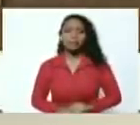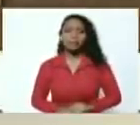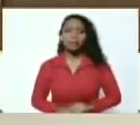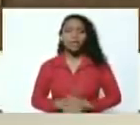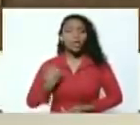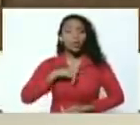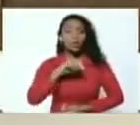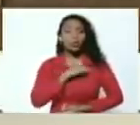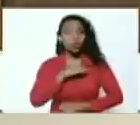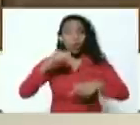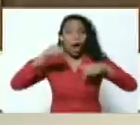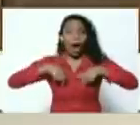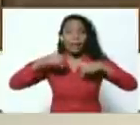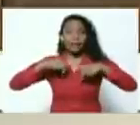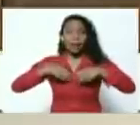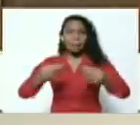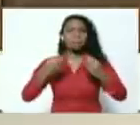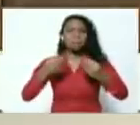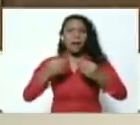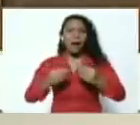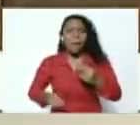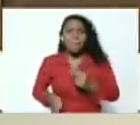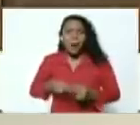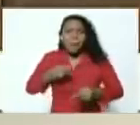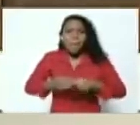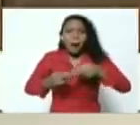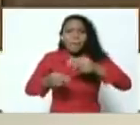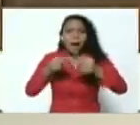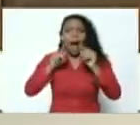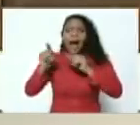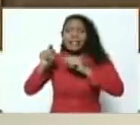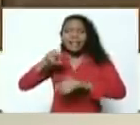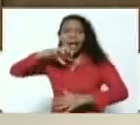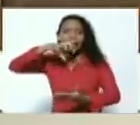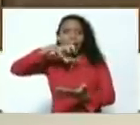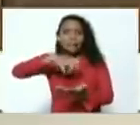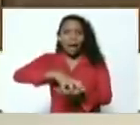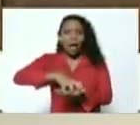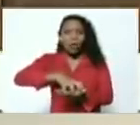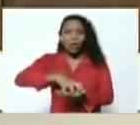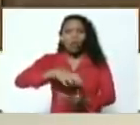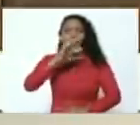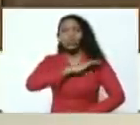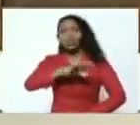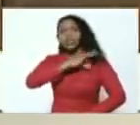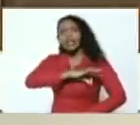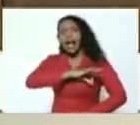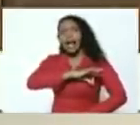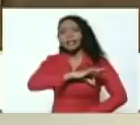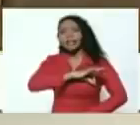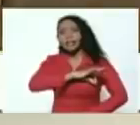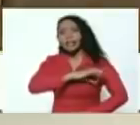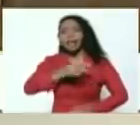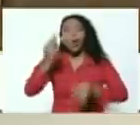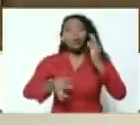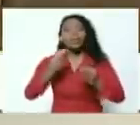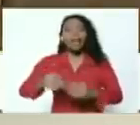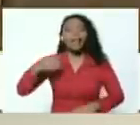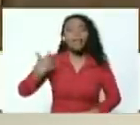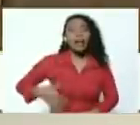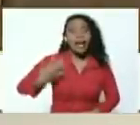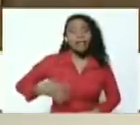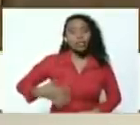Nosotros estamos aquí para construir ese Estado social de justicia, de derechos,